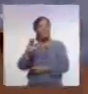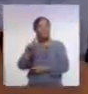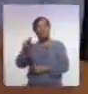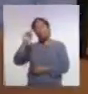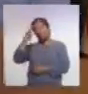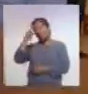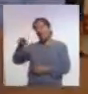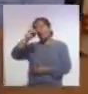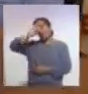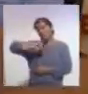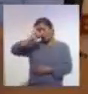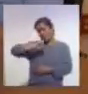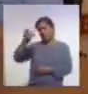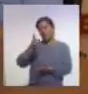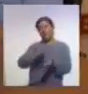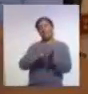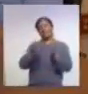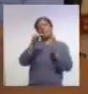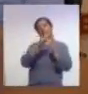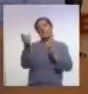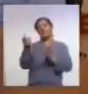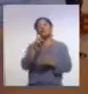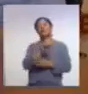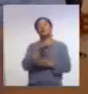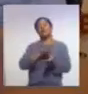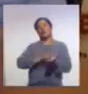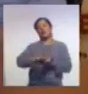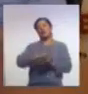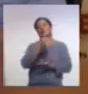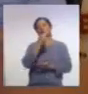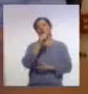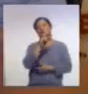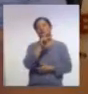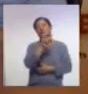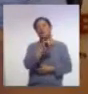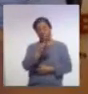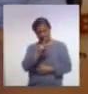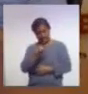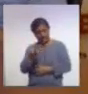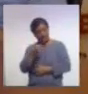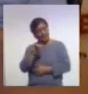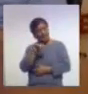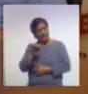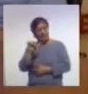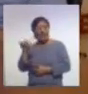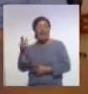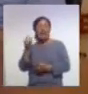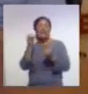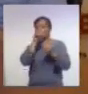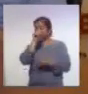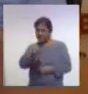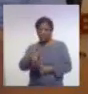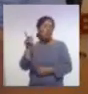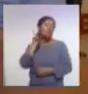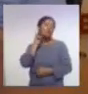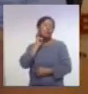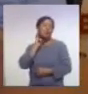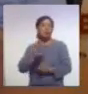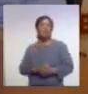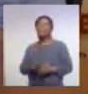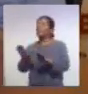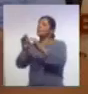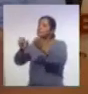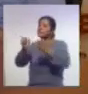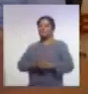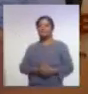y Restitución de los Derechos de Niñas, Niños y Adolescentes de la Procuraduría, aquí en el Sistema Estatal DIF. ¿Cómo estás? Muy bien, Mariana, a tus órdenes.